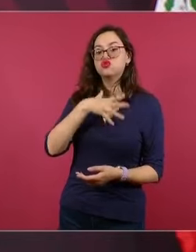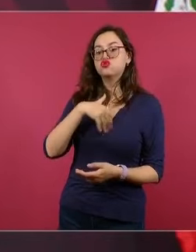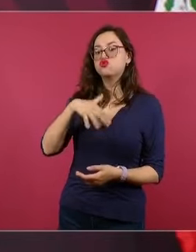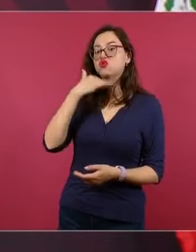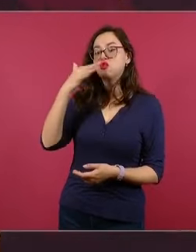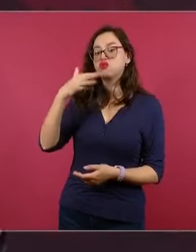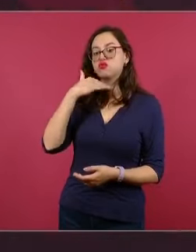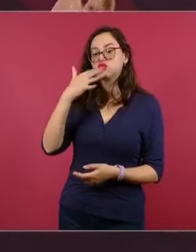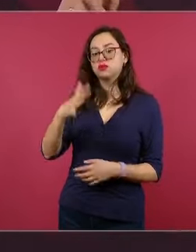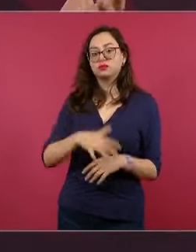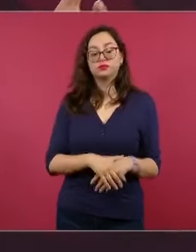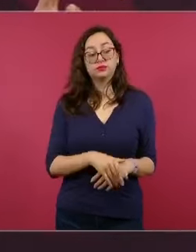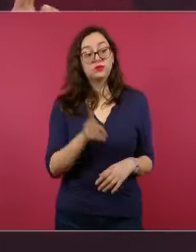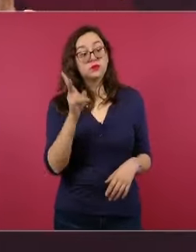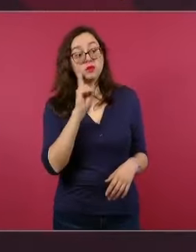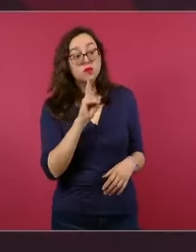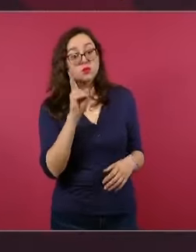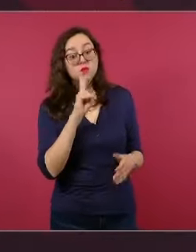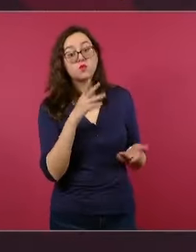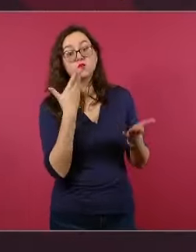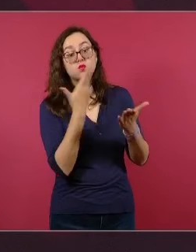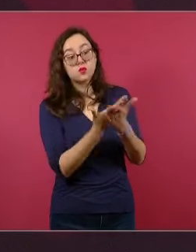pruebas dónde